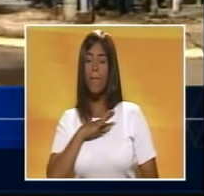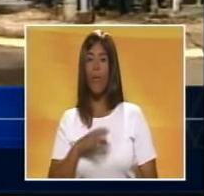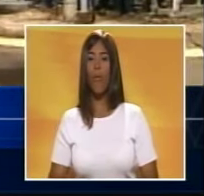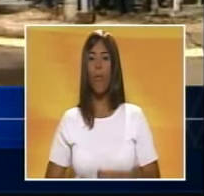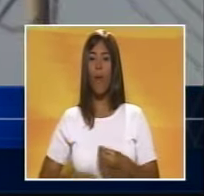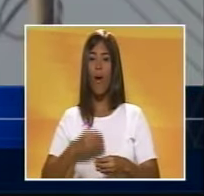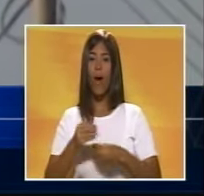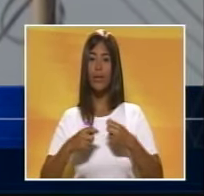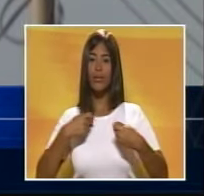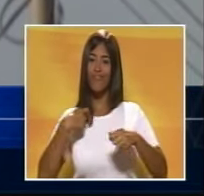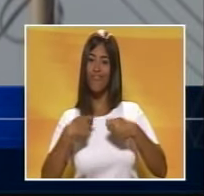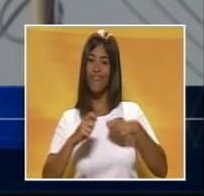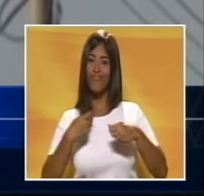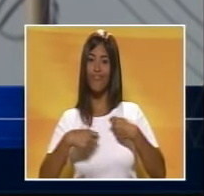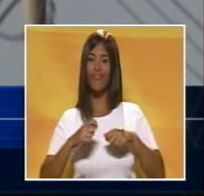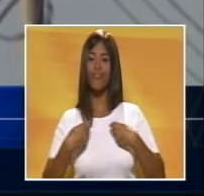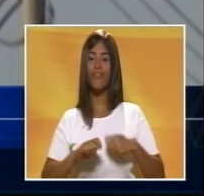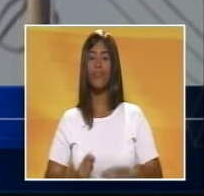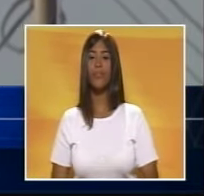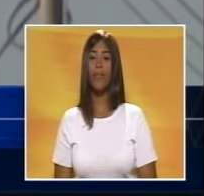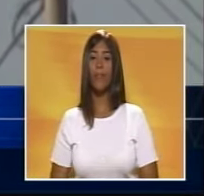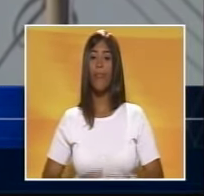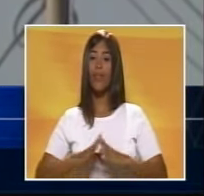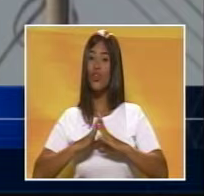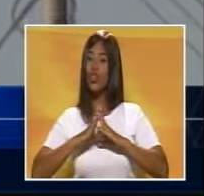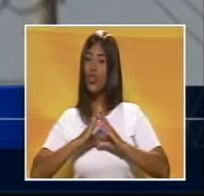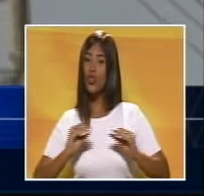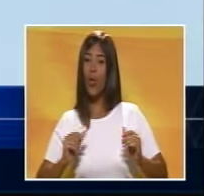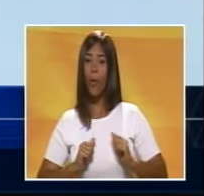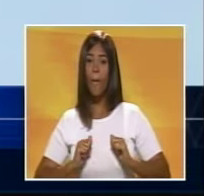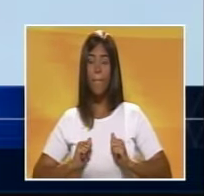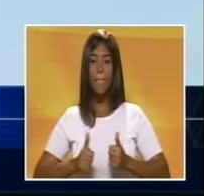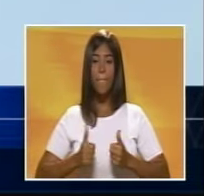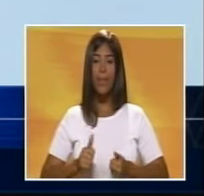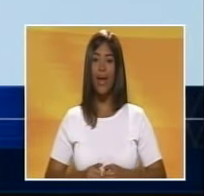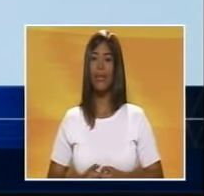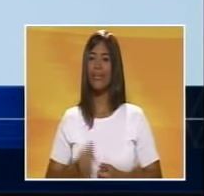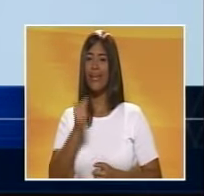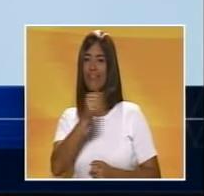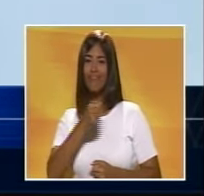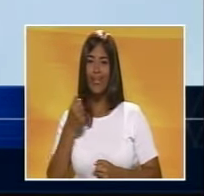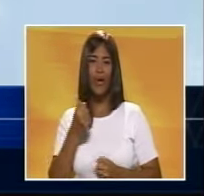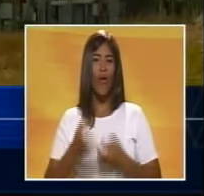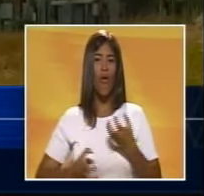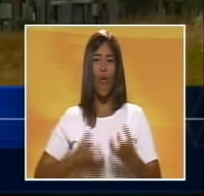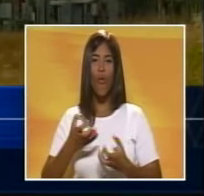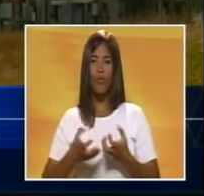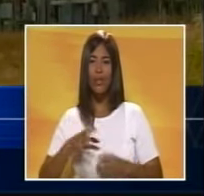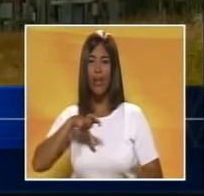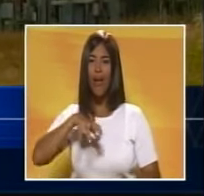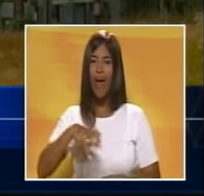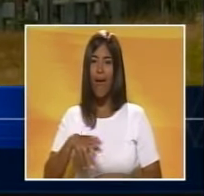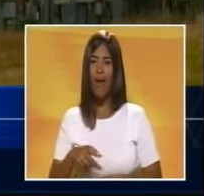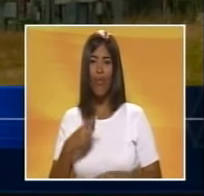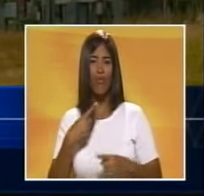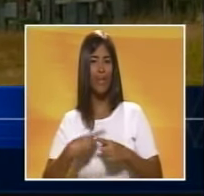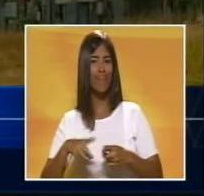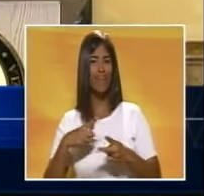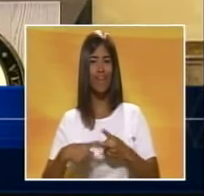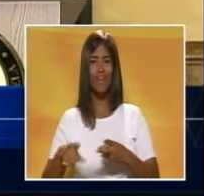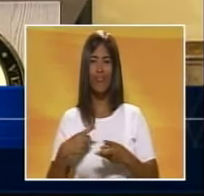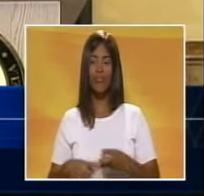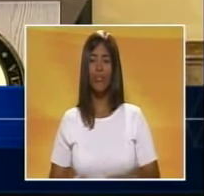y vendedores a todo nivel de electrodomésticos, que se